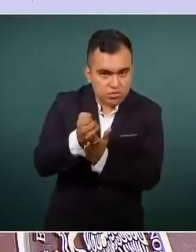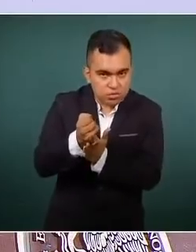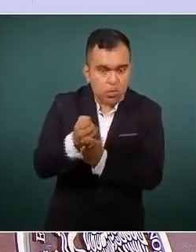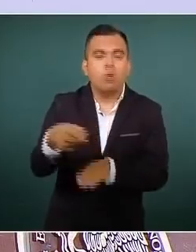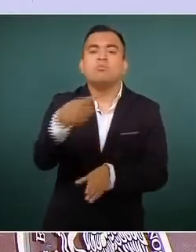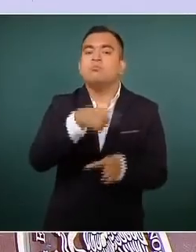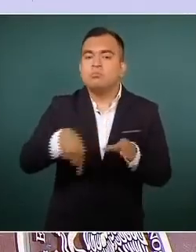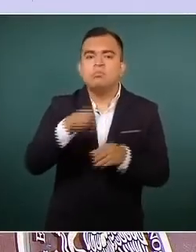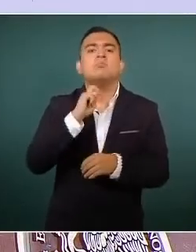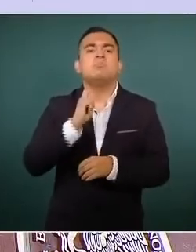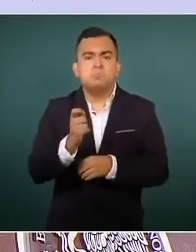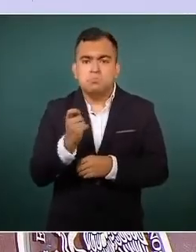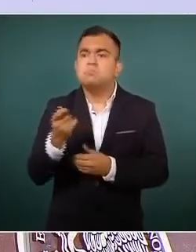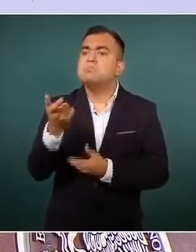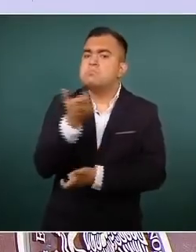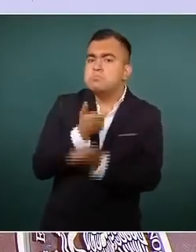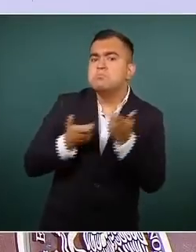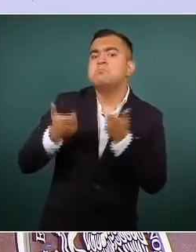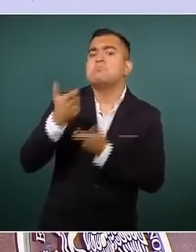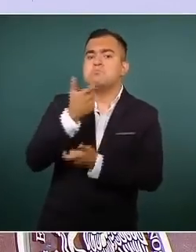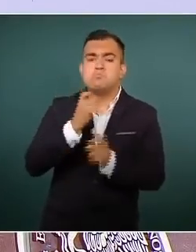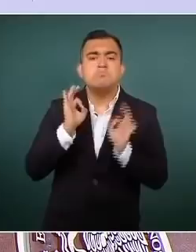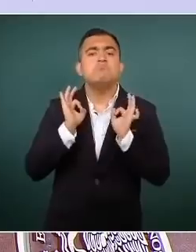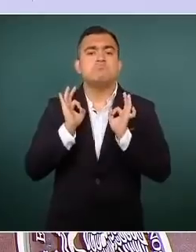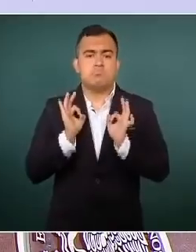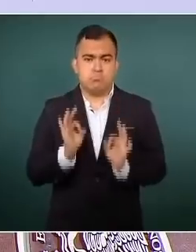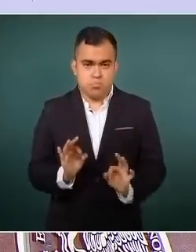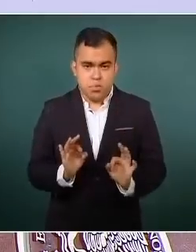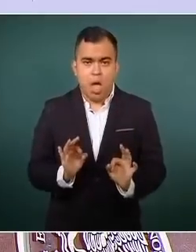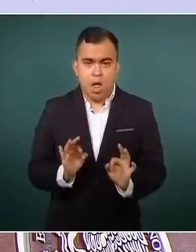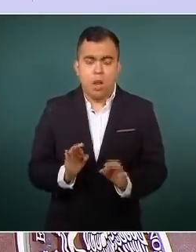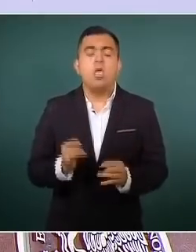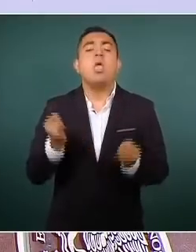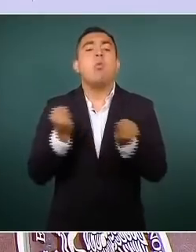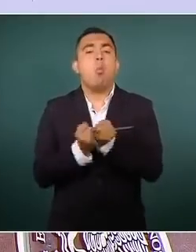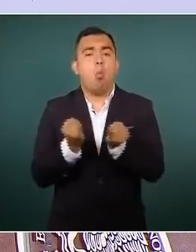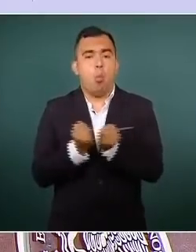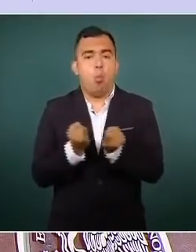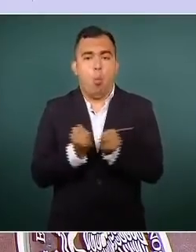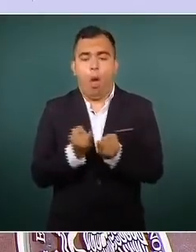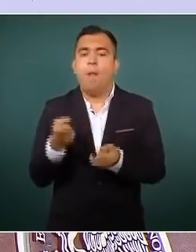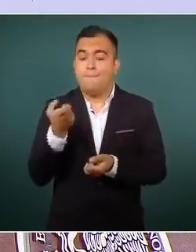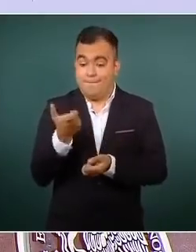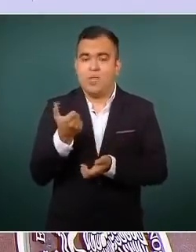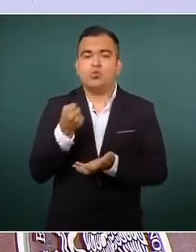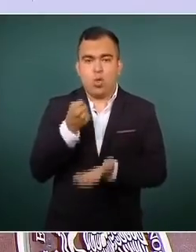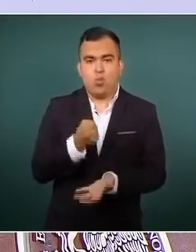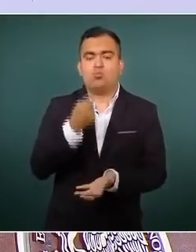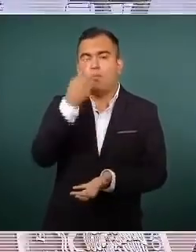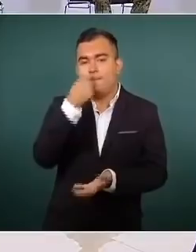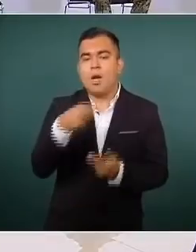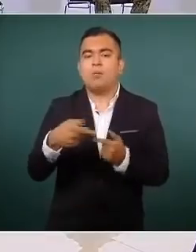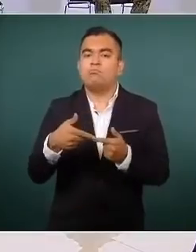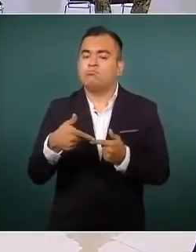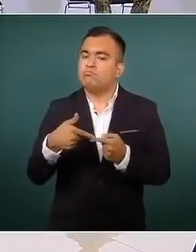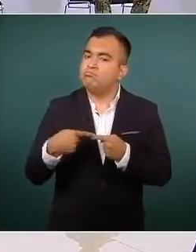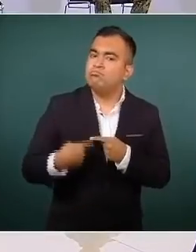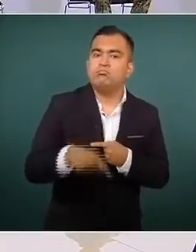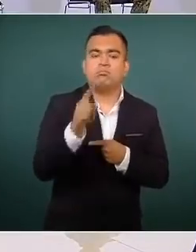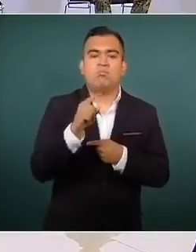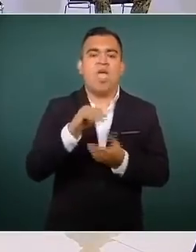en condiciones de tener finanzas sanas y de enfrentar con estos recursos la estrategia que hemos diseñado para la reactivación económica. Es una